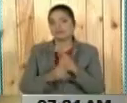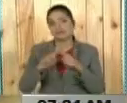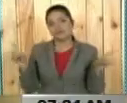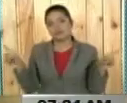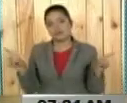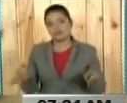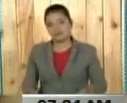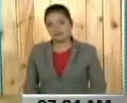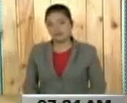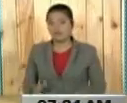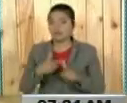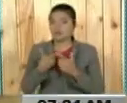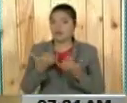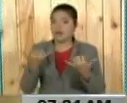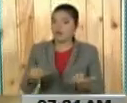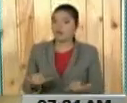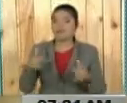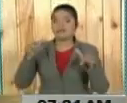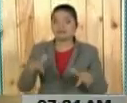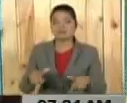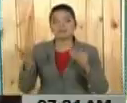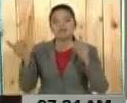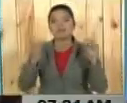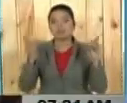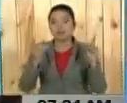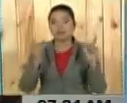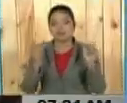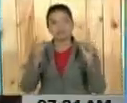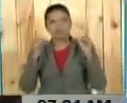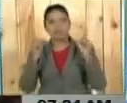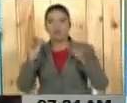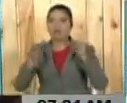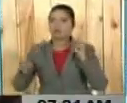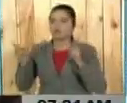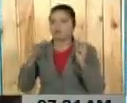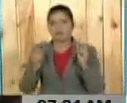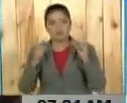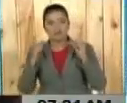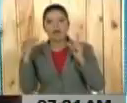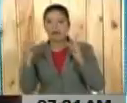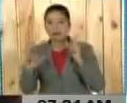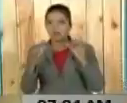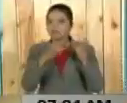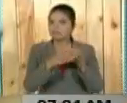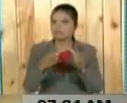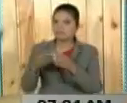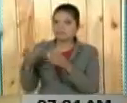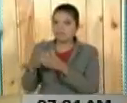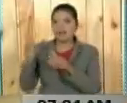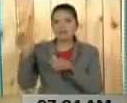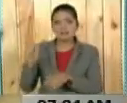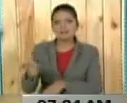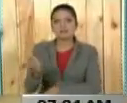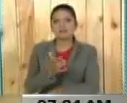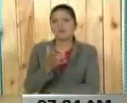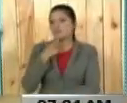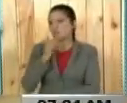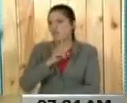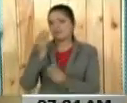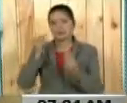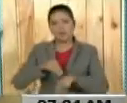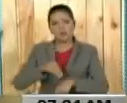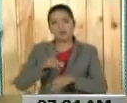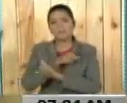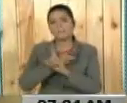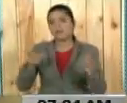diferentes. En este caso, en la mesa de diálogo ha sorprendido a algunos, hay varios partidos que hacen vida en la MUD que no están de acuerdo con el diálogo y